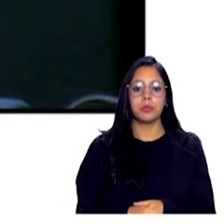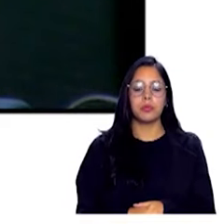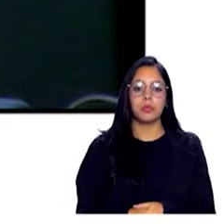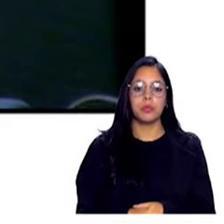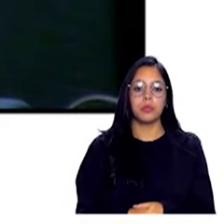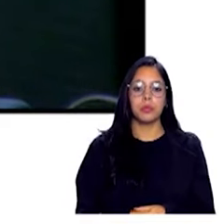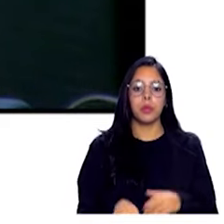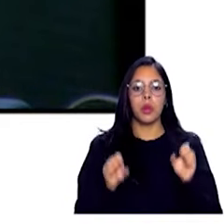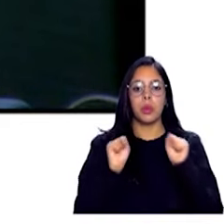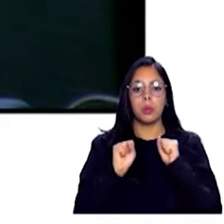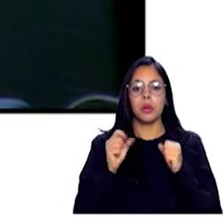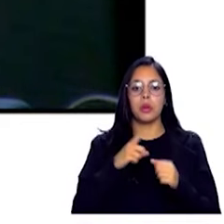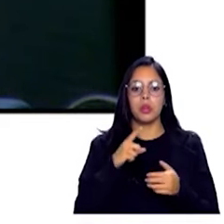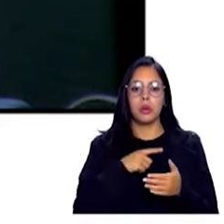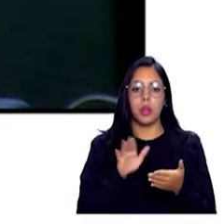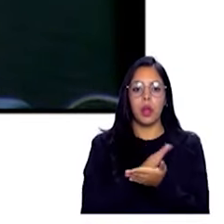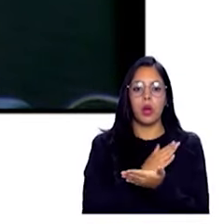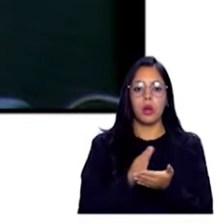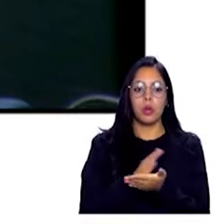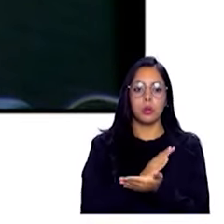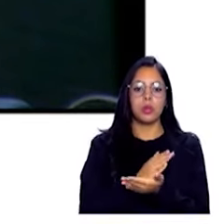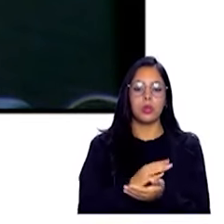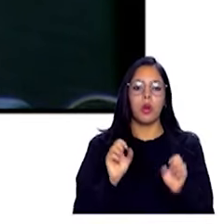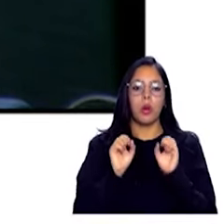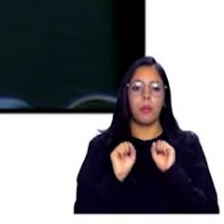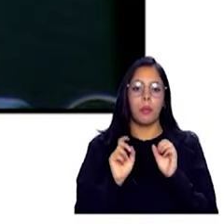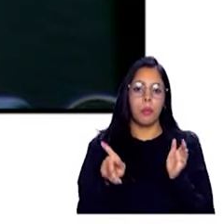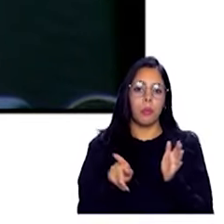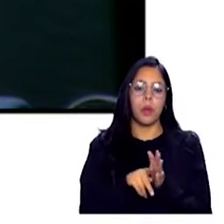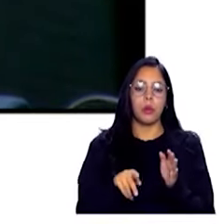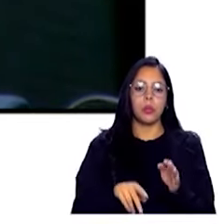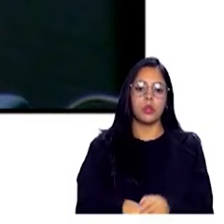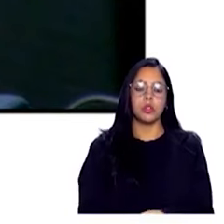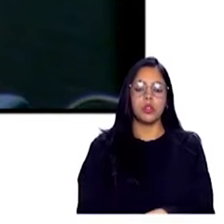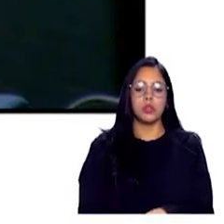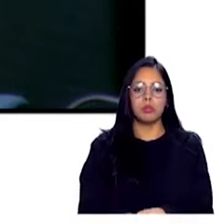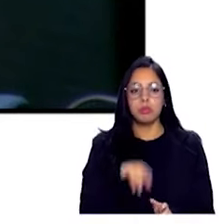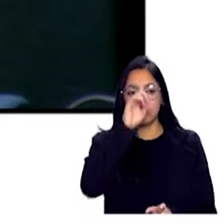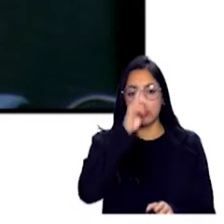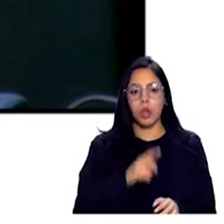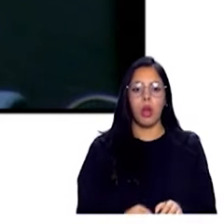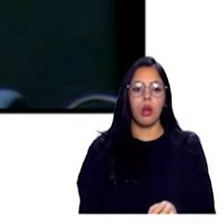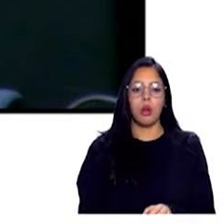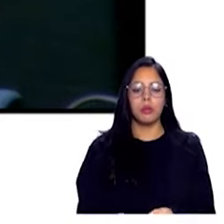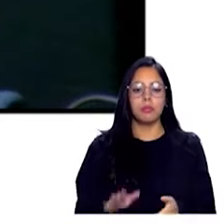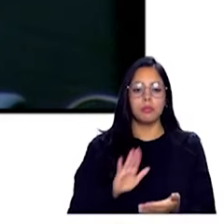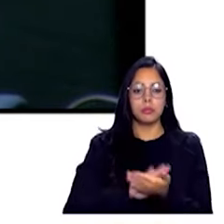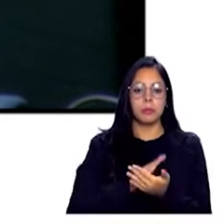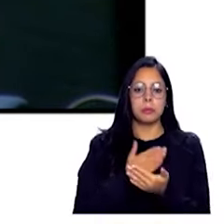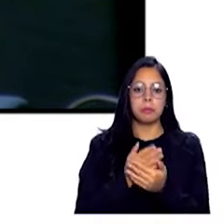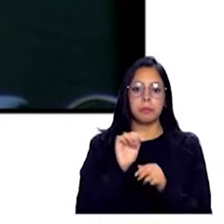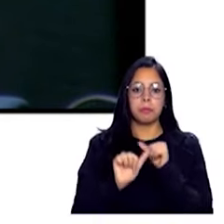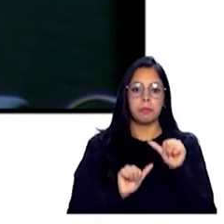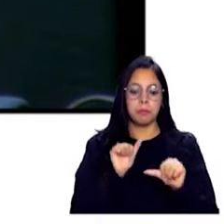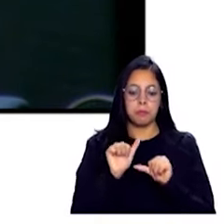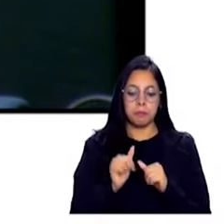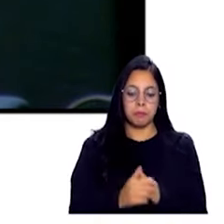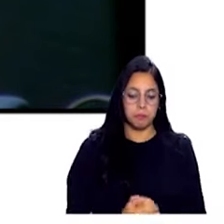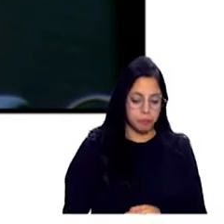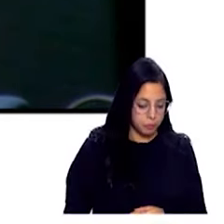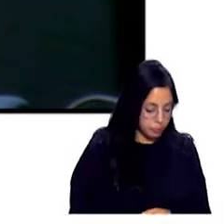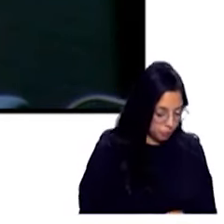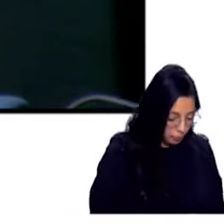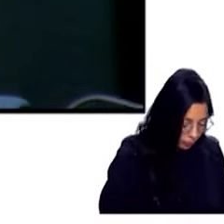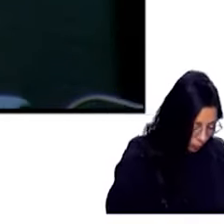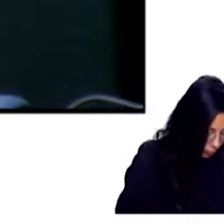han considerado que Son de orden público que se aprecian de fase del procedimiento como prescrip ent primera